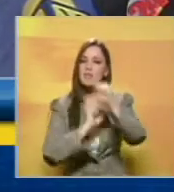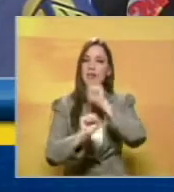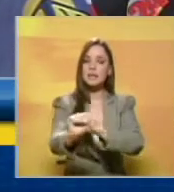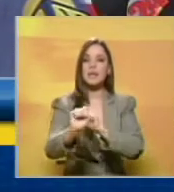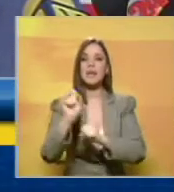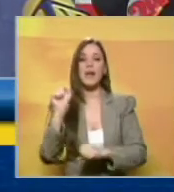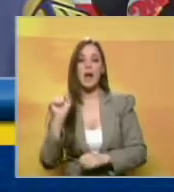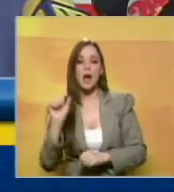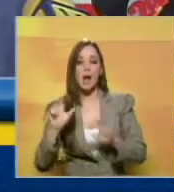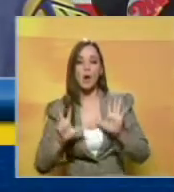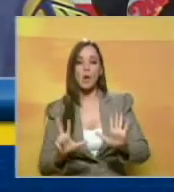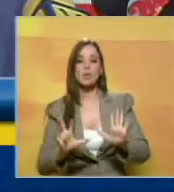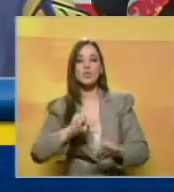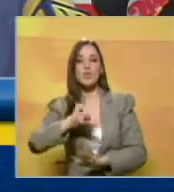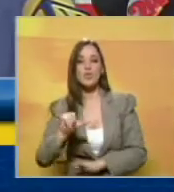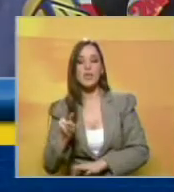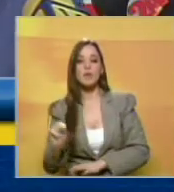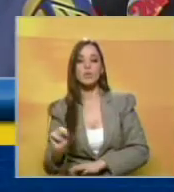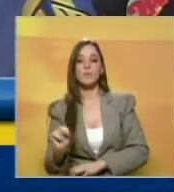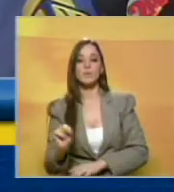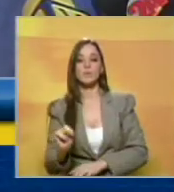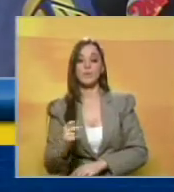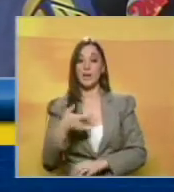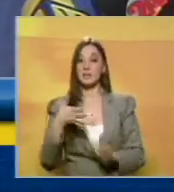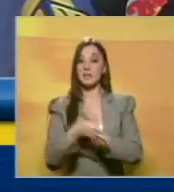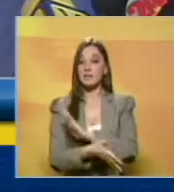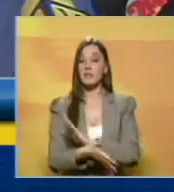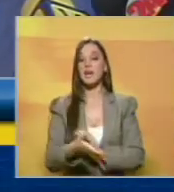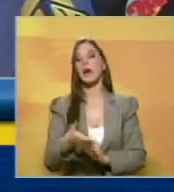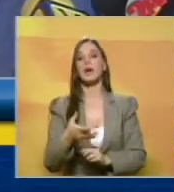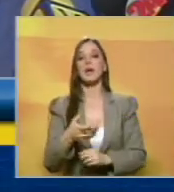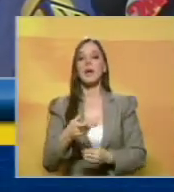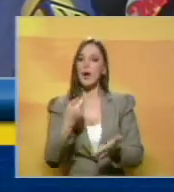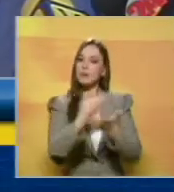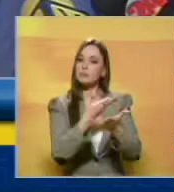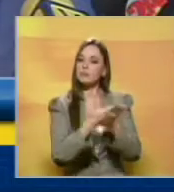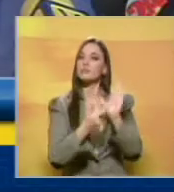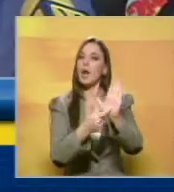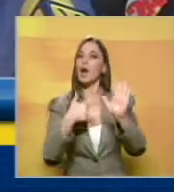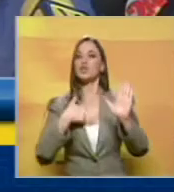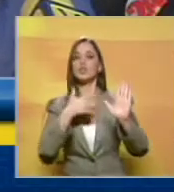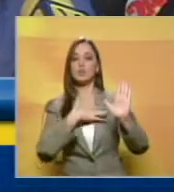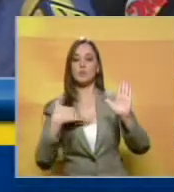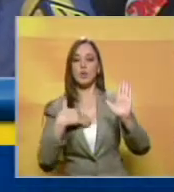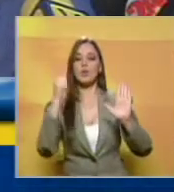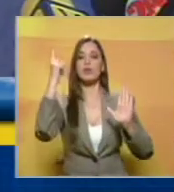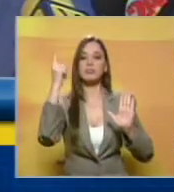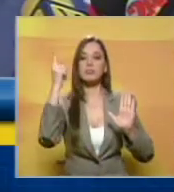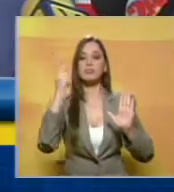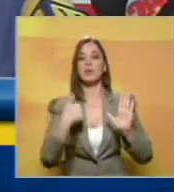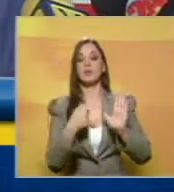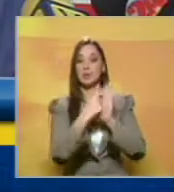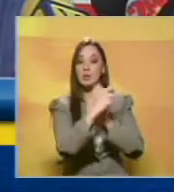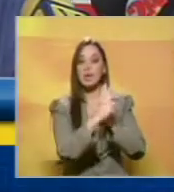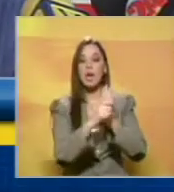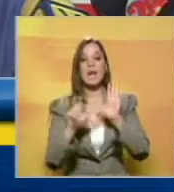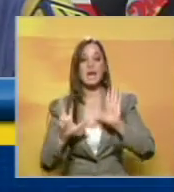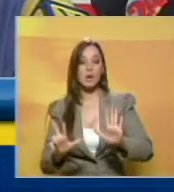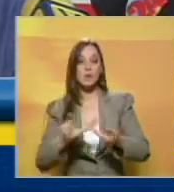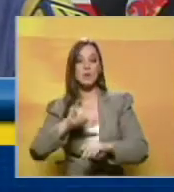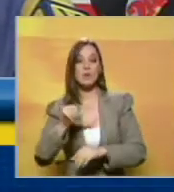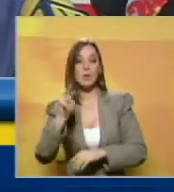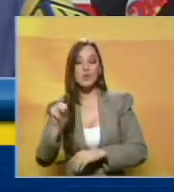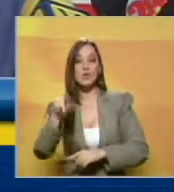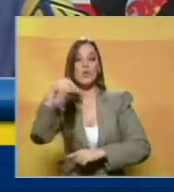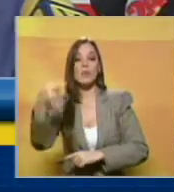próximo 8 de junio. Es decir, postulación de los candidatos a delegados el 8 de junio y